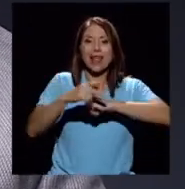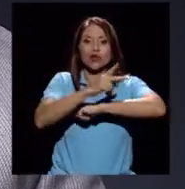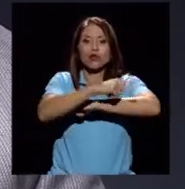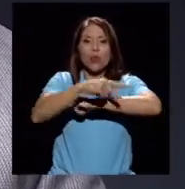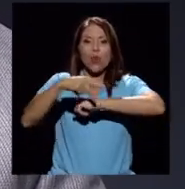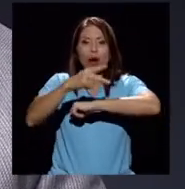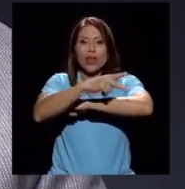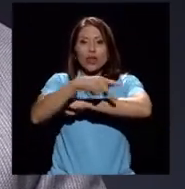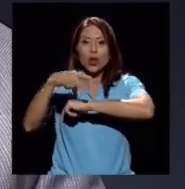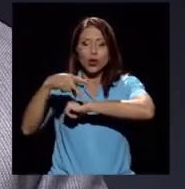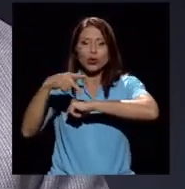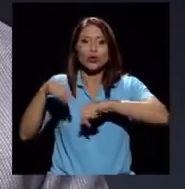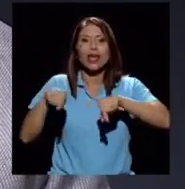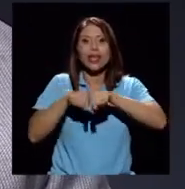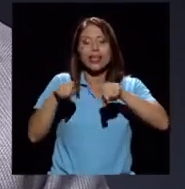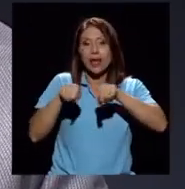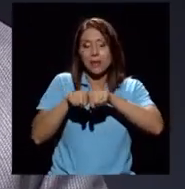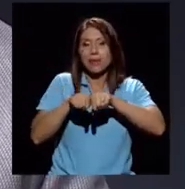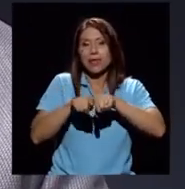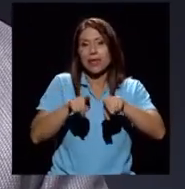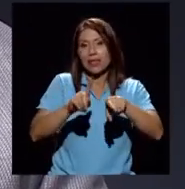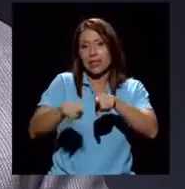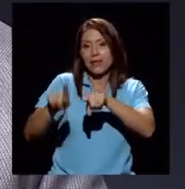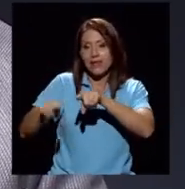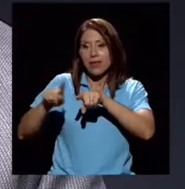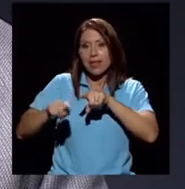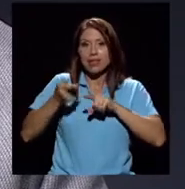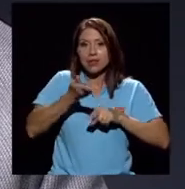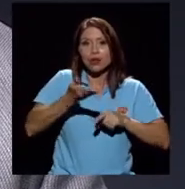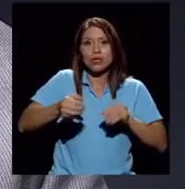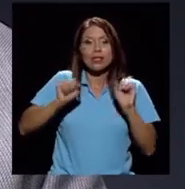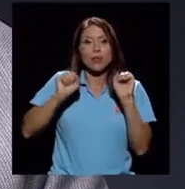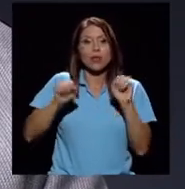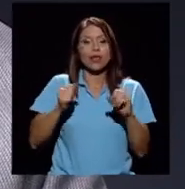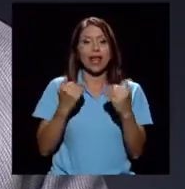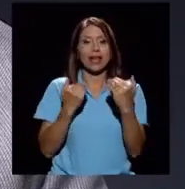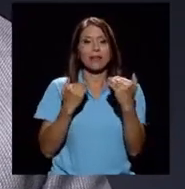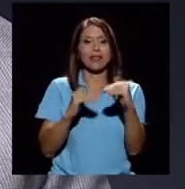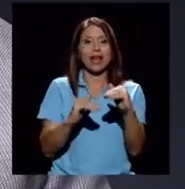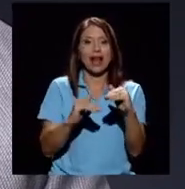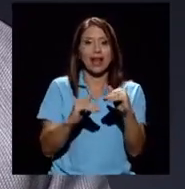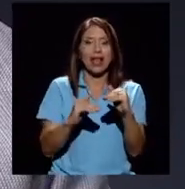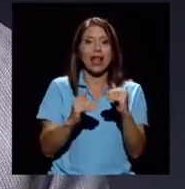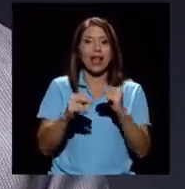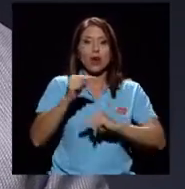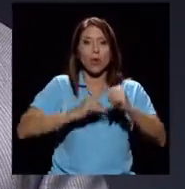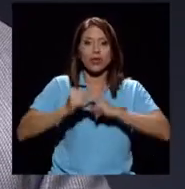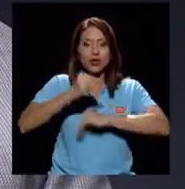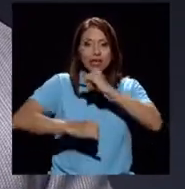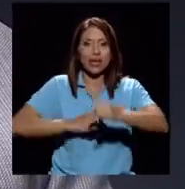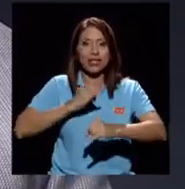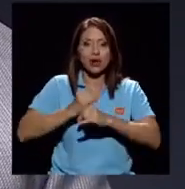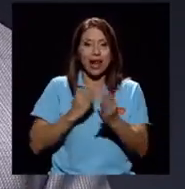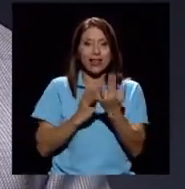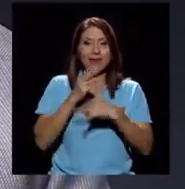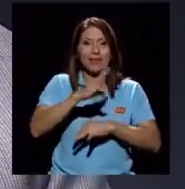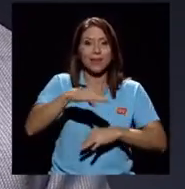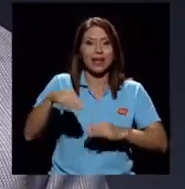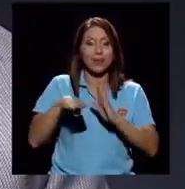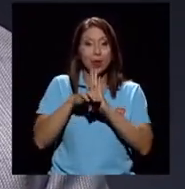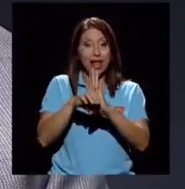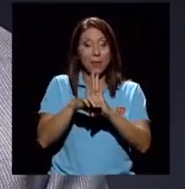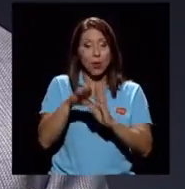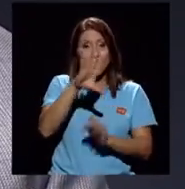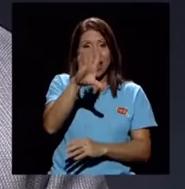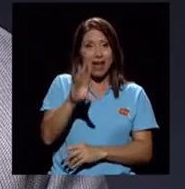infraestructuras conexa que limitaría comercio internacional a lo largo de la ruta marítima por ejemplo en áfrica éste financiaron al